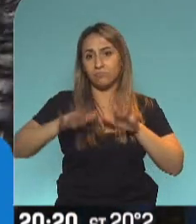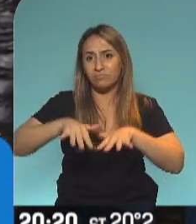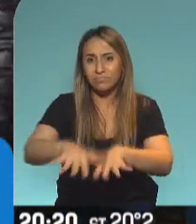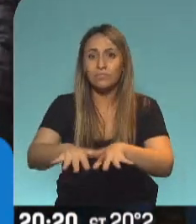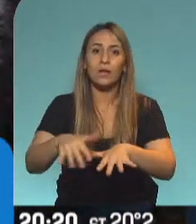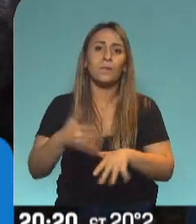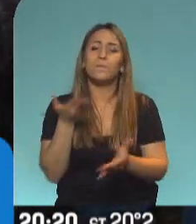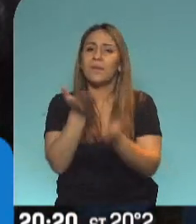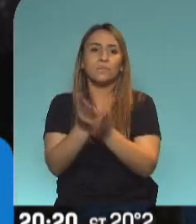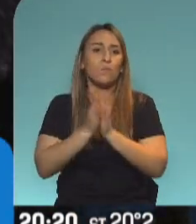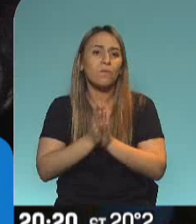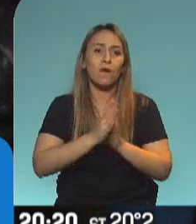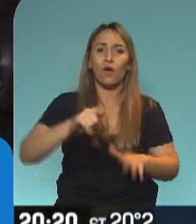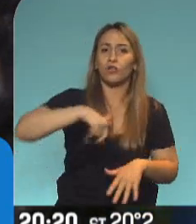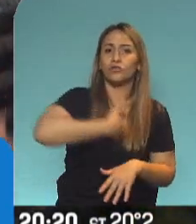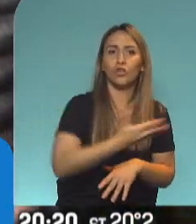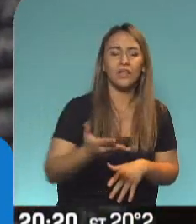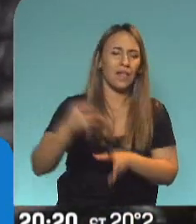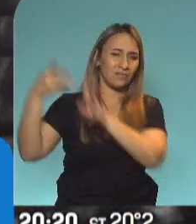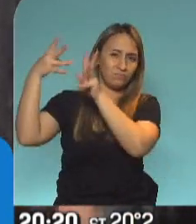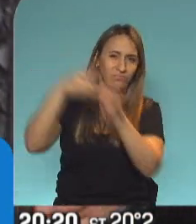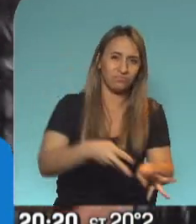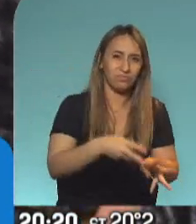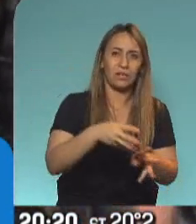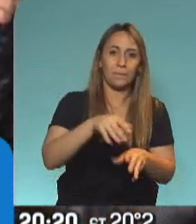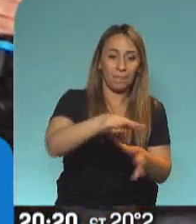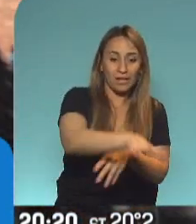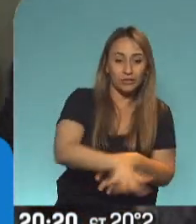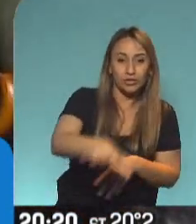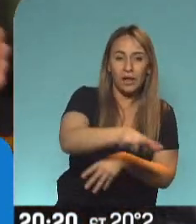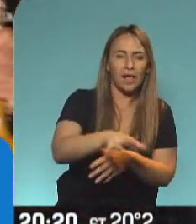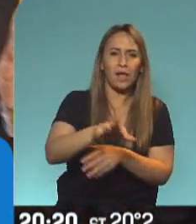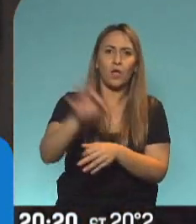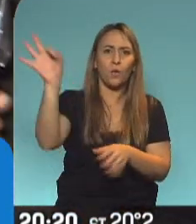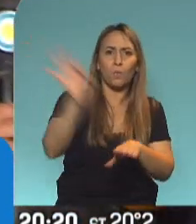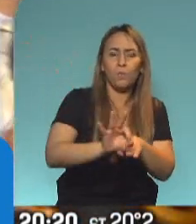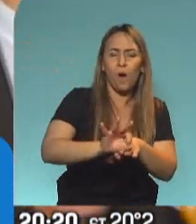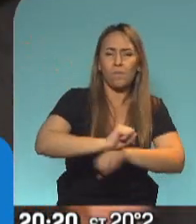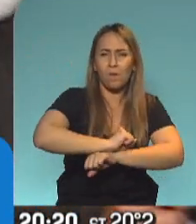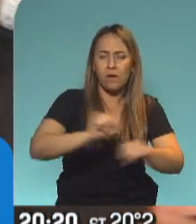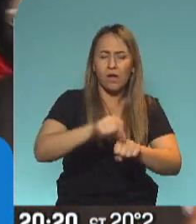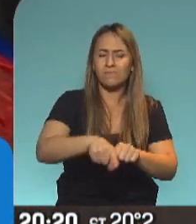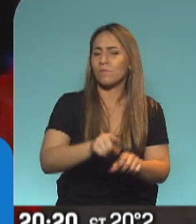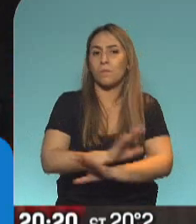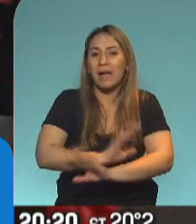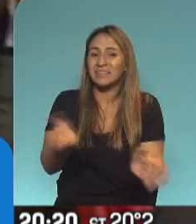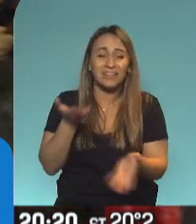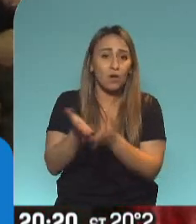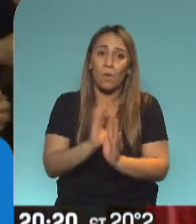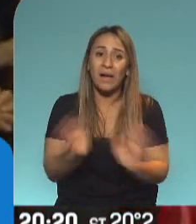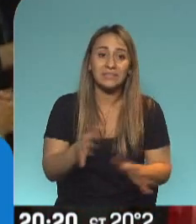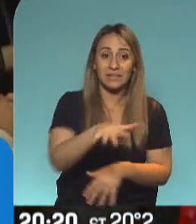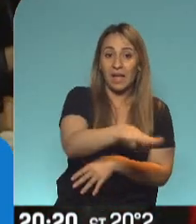población civil, pedimos que pare los ataques en la zona de fuego y lo que más deseamos, el pueblo armenio no